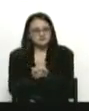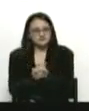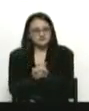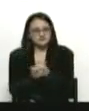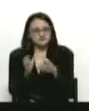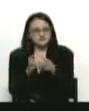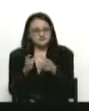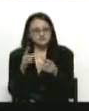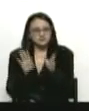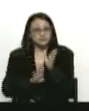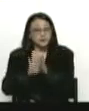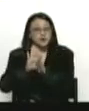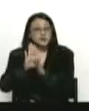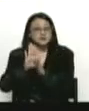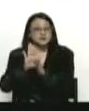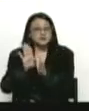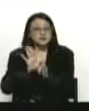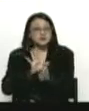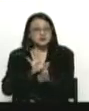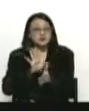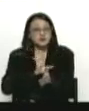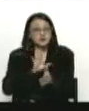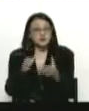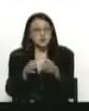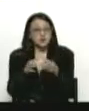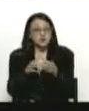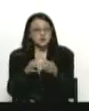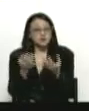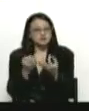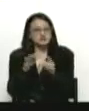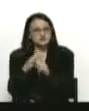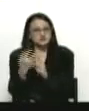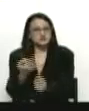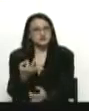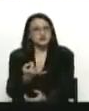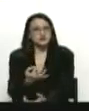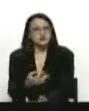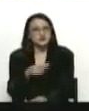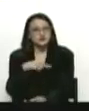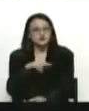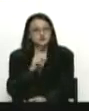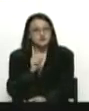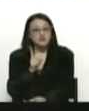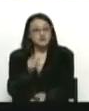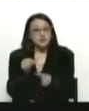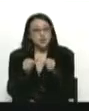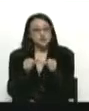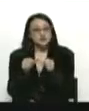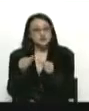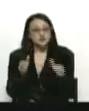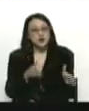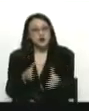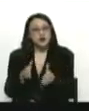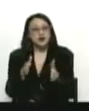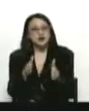los sectores progresistas de nuestro continente. Esa es la realidad. Y nosotros tenemos que continuar en el camino